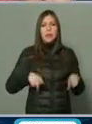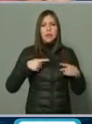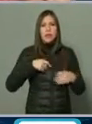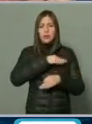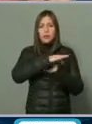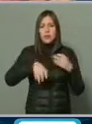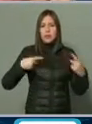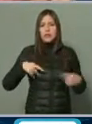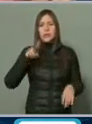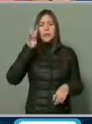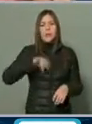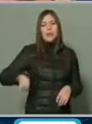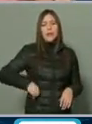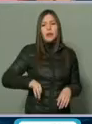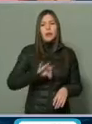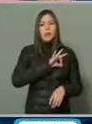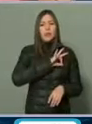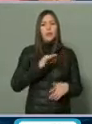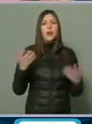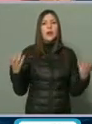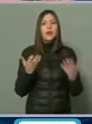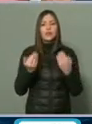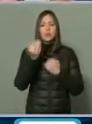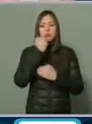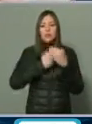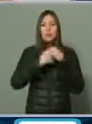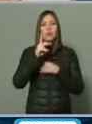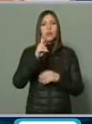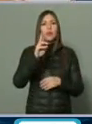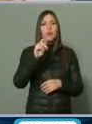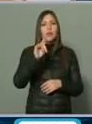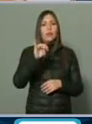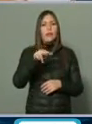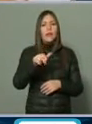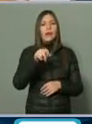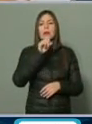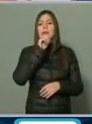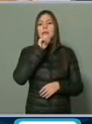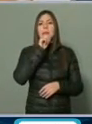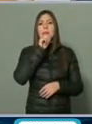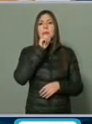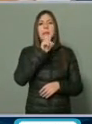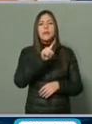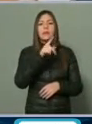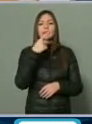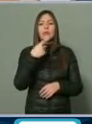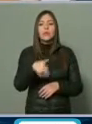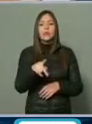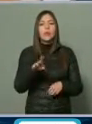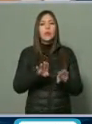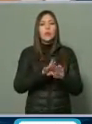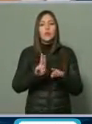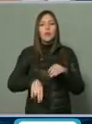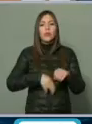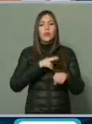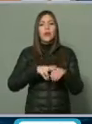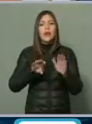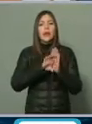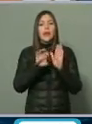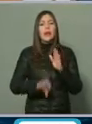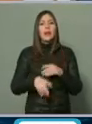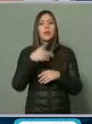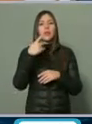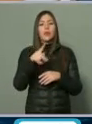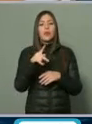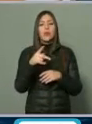qué interesante, podemos crear proteínas prácticamente con el mismo valor biológico de una